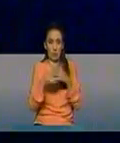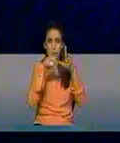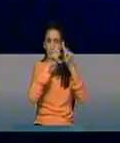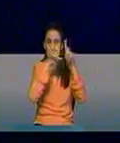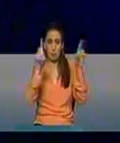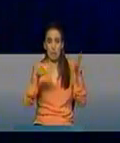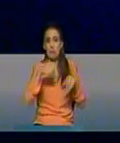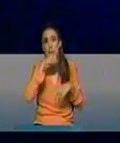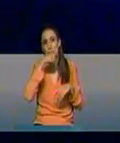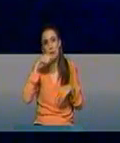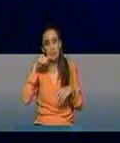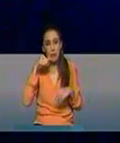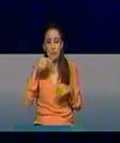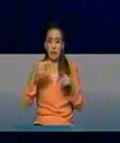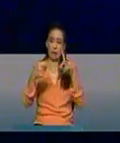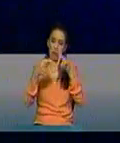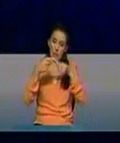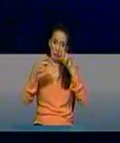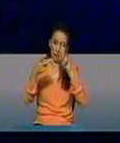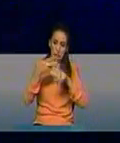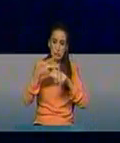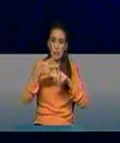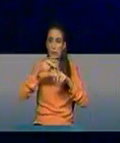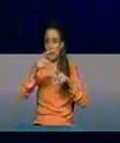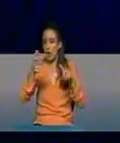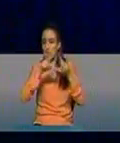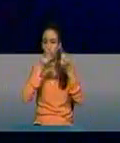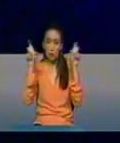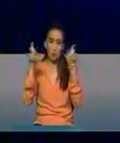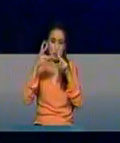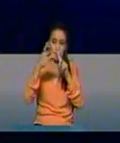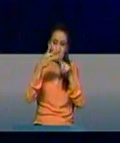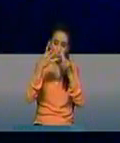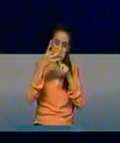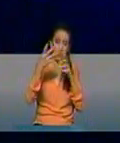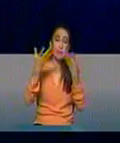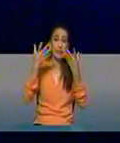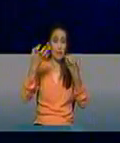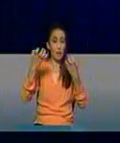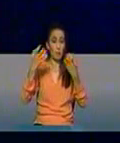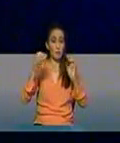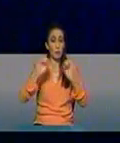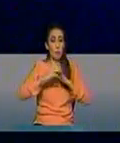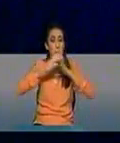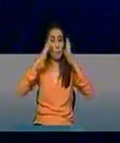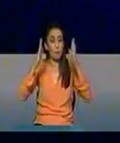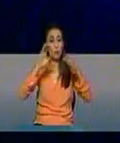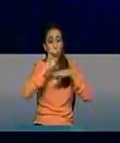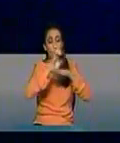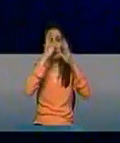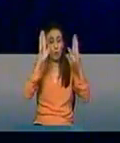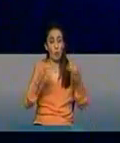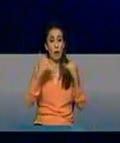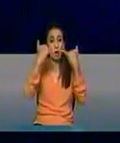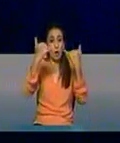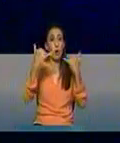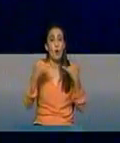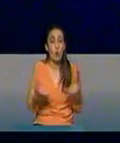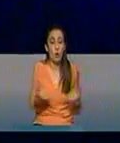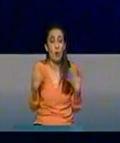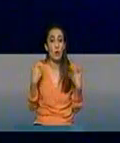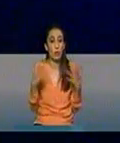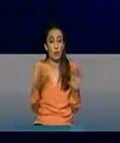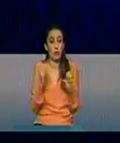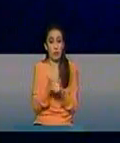la cervecería artesanal, de las MIPYMES, de las pymes, sino realmente queremos que muchos ecuatorianos que hoy incluso no tienen un